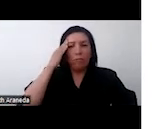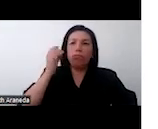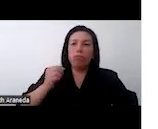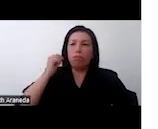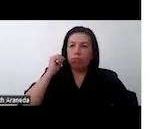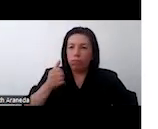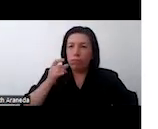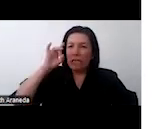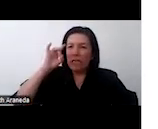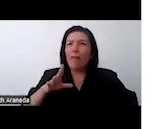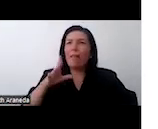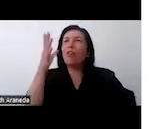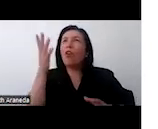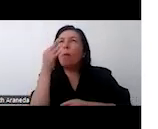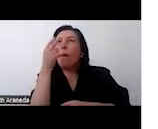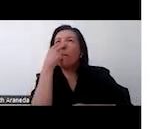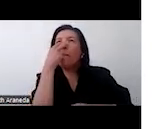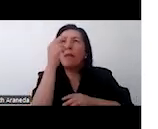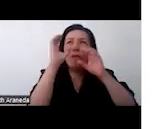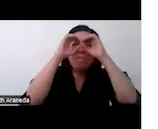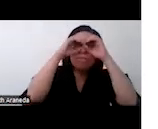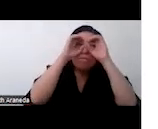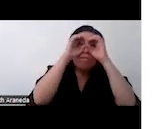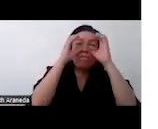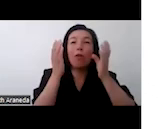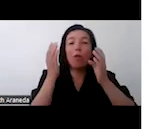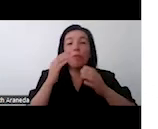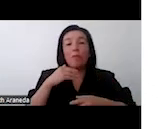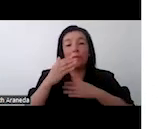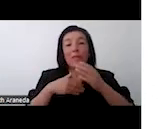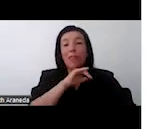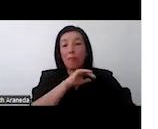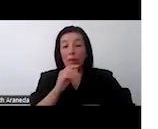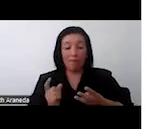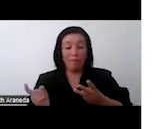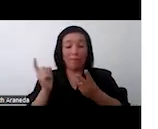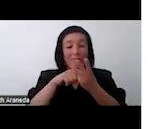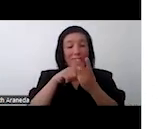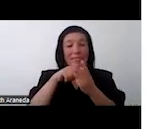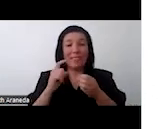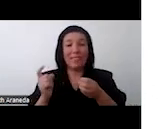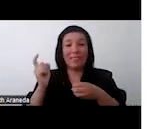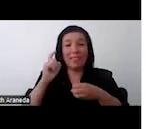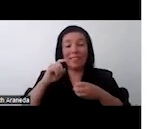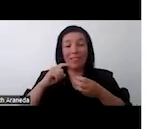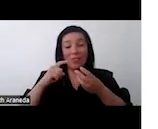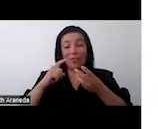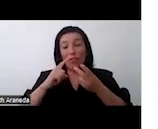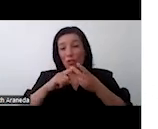cómo se observaban las aves, y también entró dentro del equipo. Y posteriormente también,